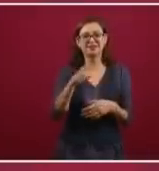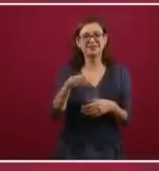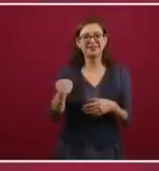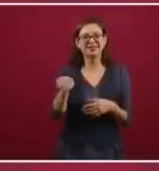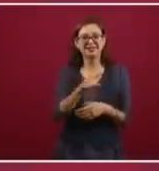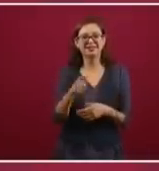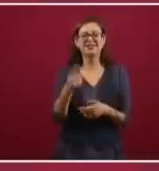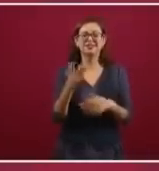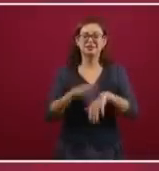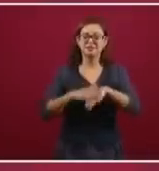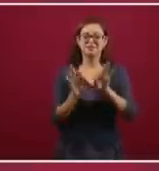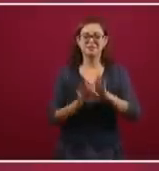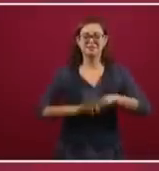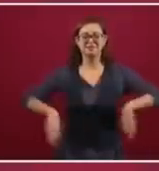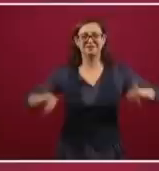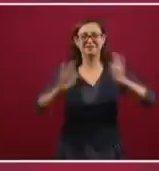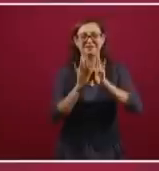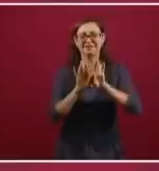Eso es lo más importante.